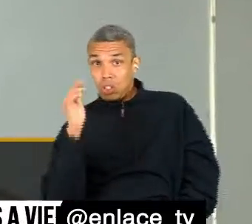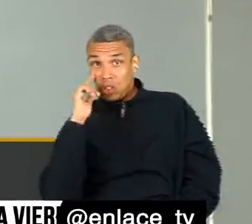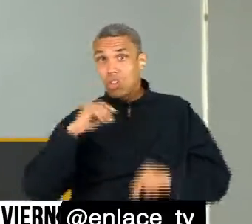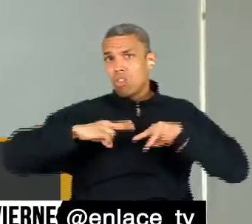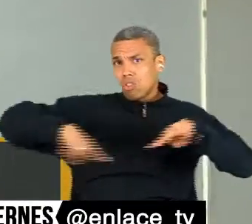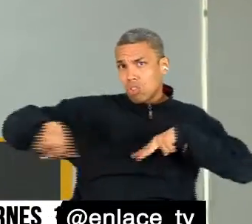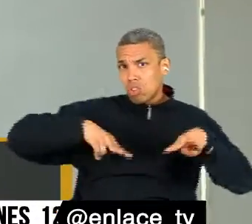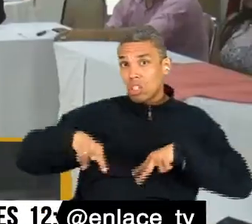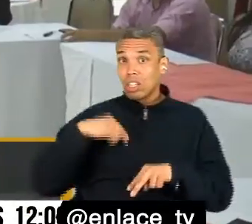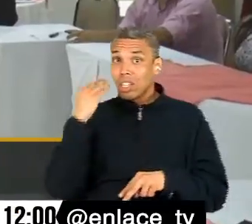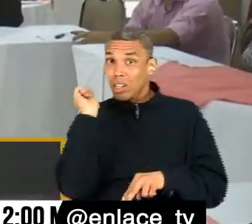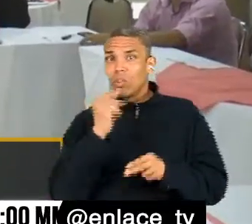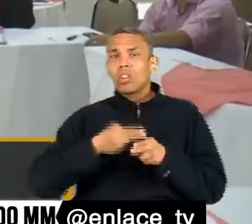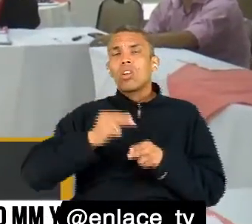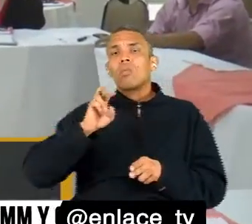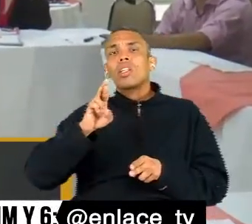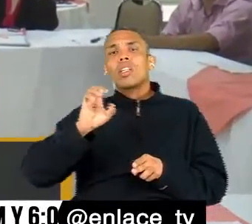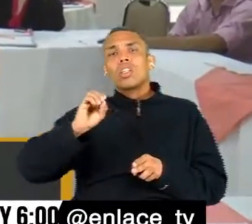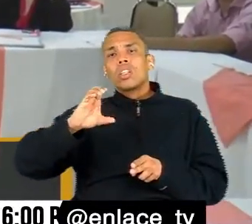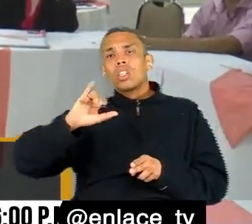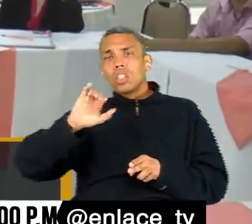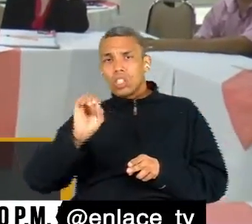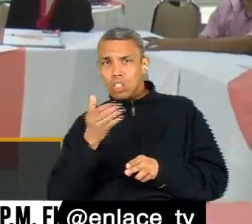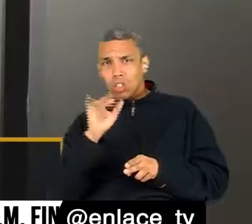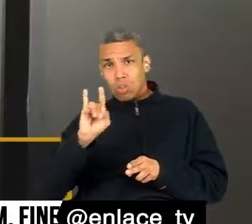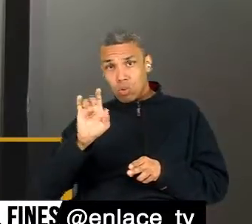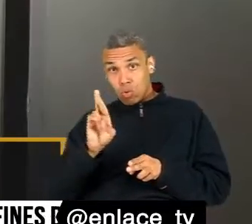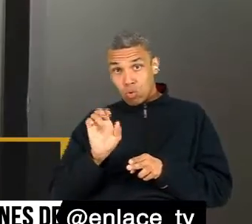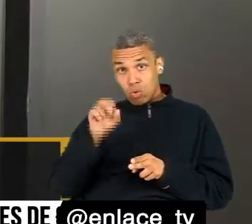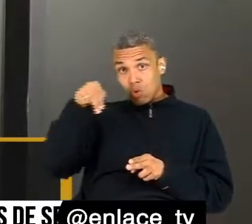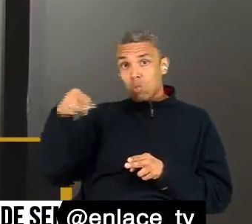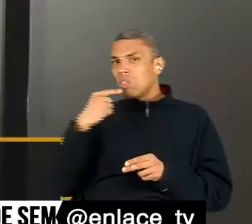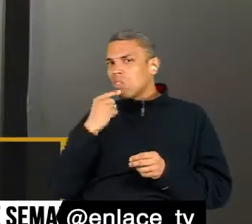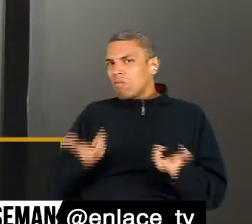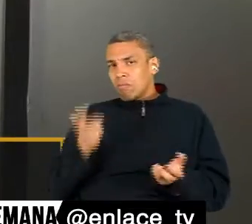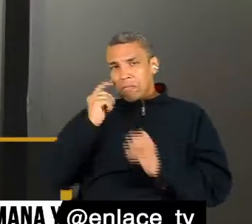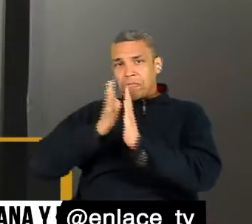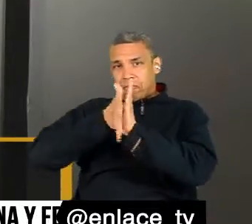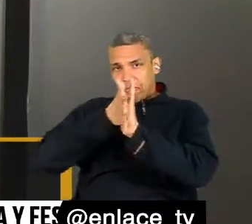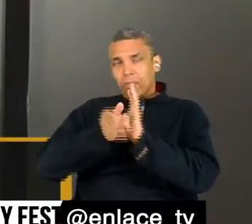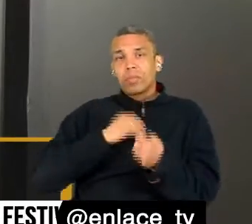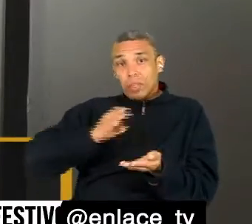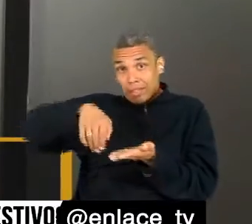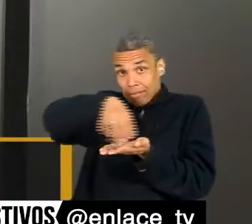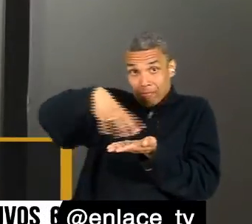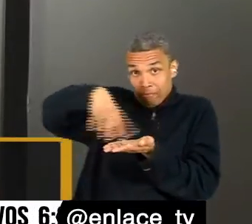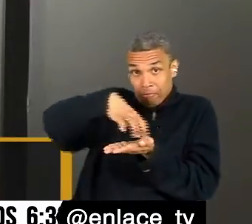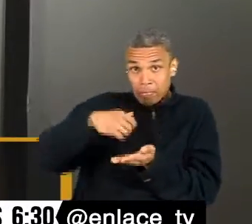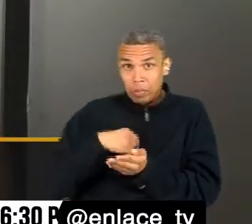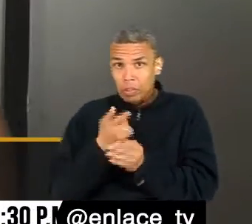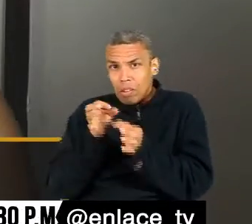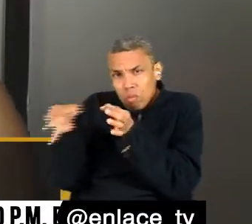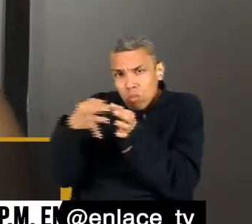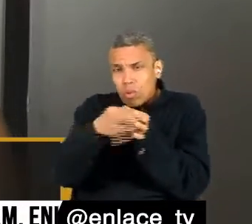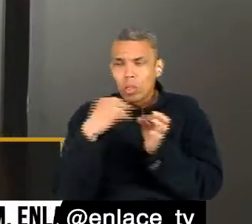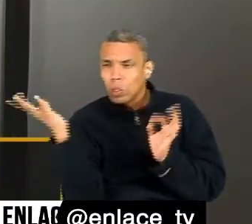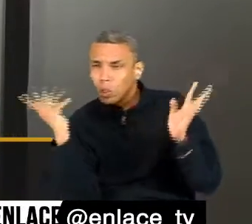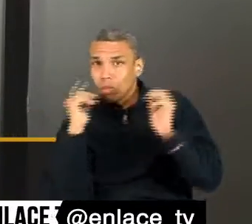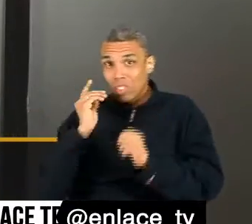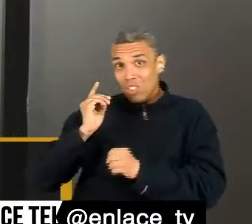un reporte sobre casos de trata de personas en Santander. A nivel departamental se tienen registrados en los últimos